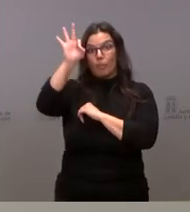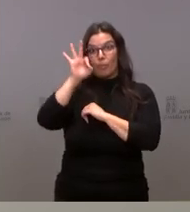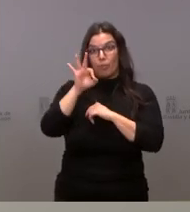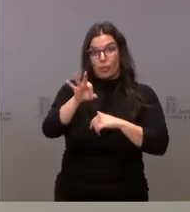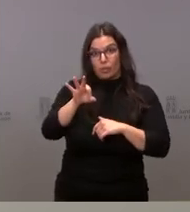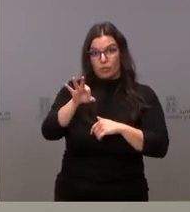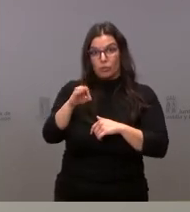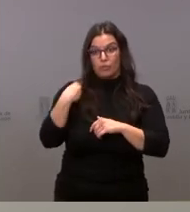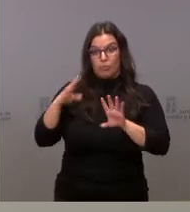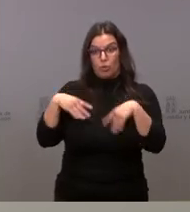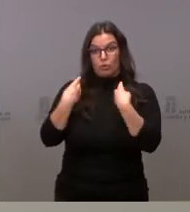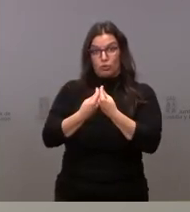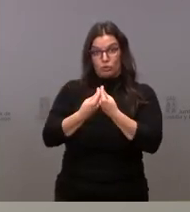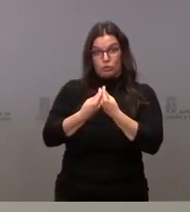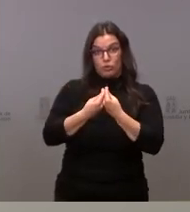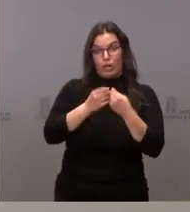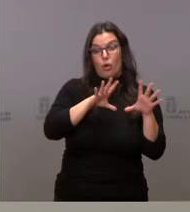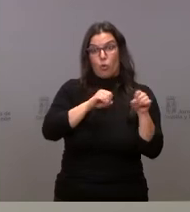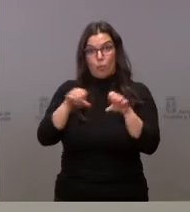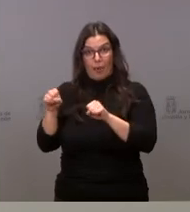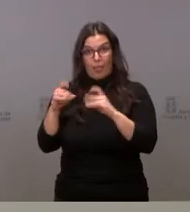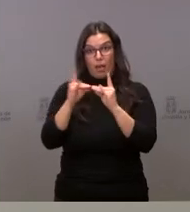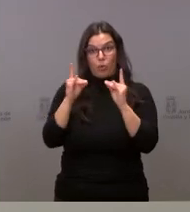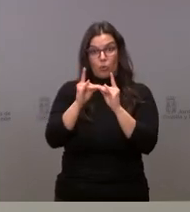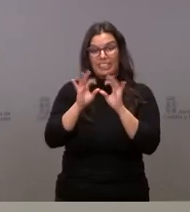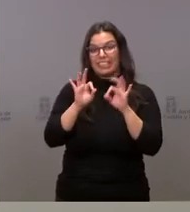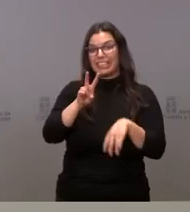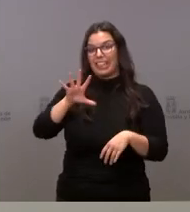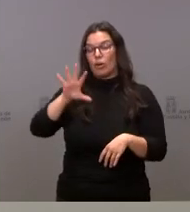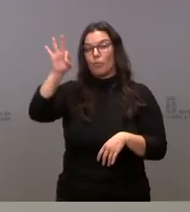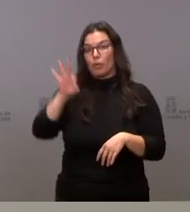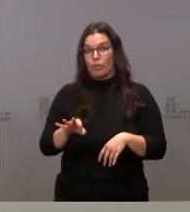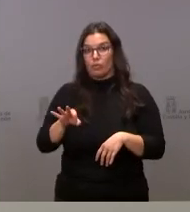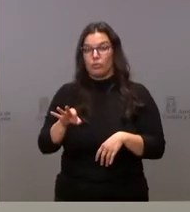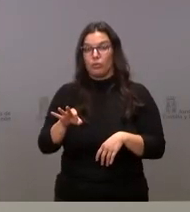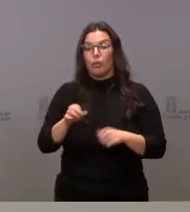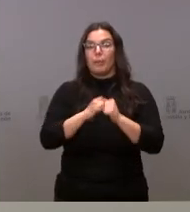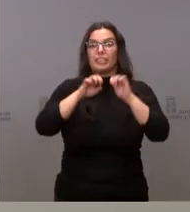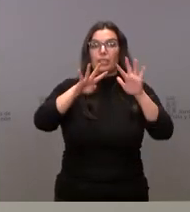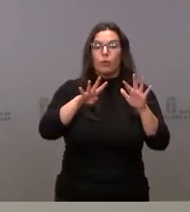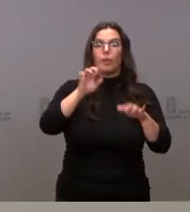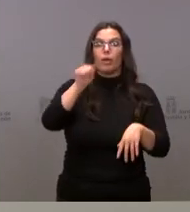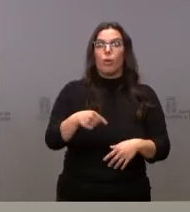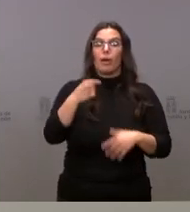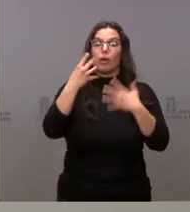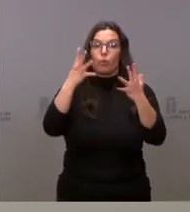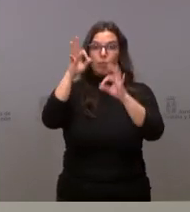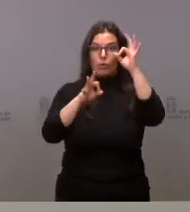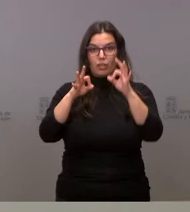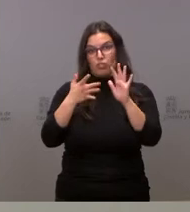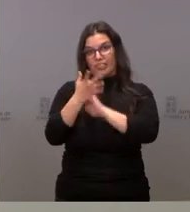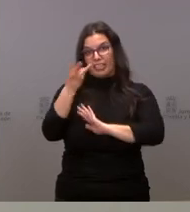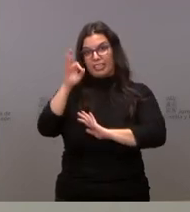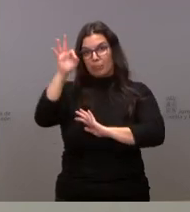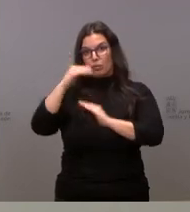la ocupación de kobe sobre camas de uci estructurales y un 29 9% bajamos el 30% sobre